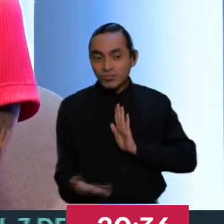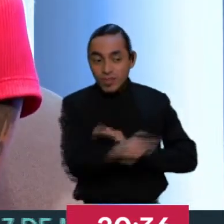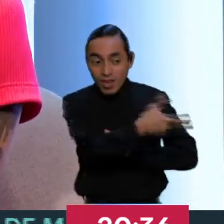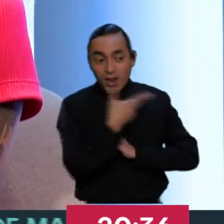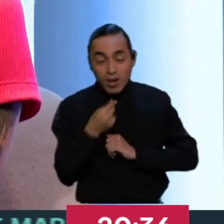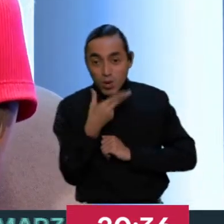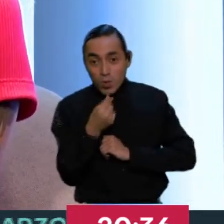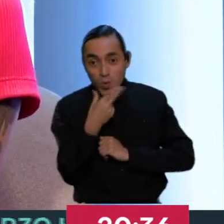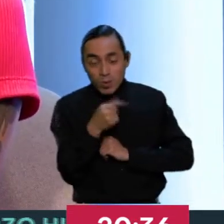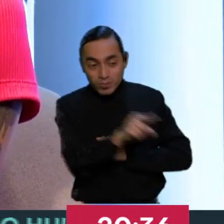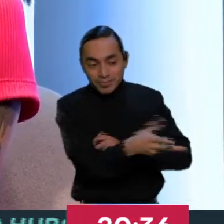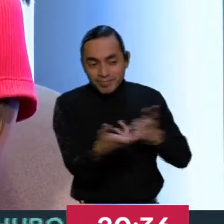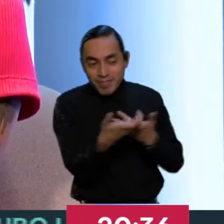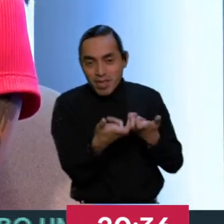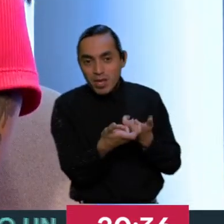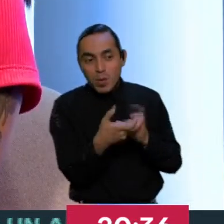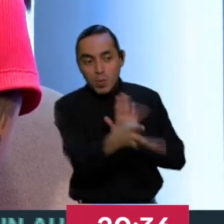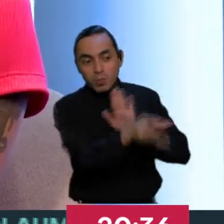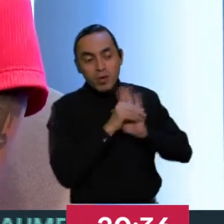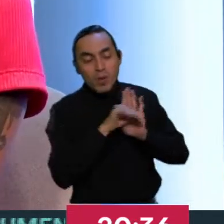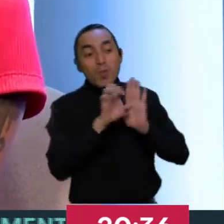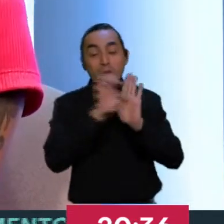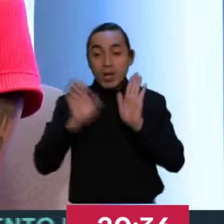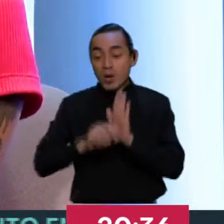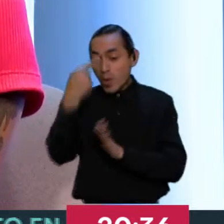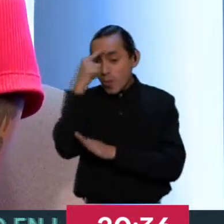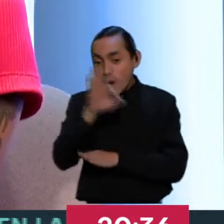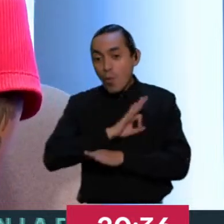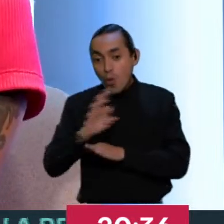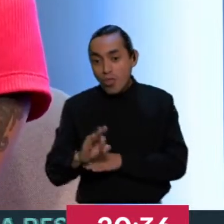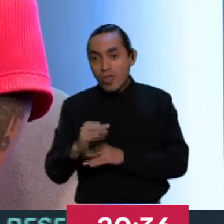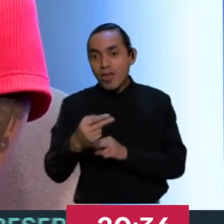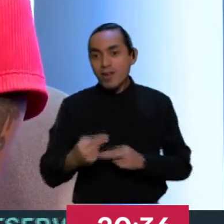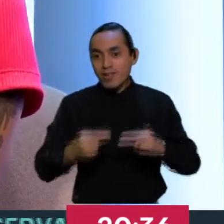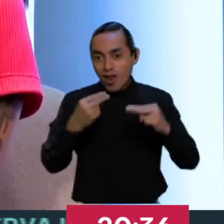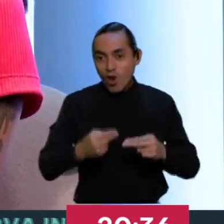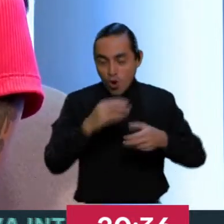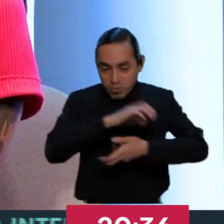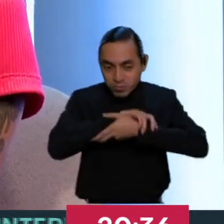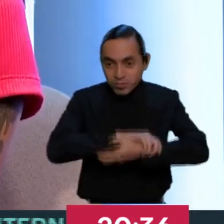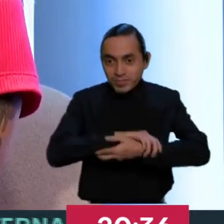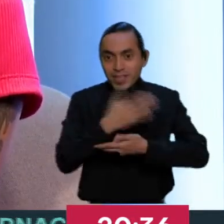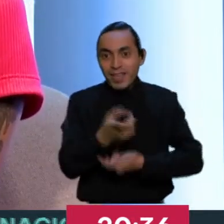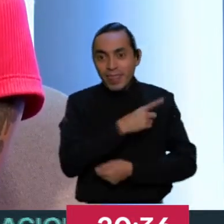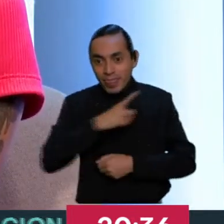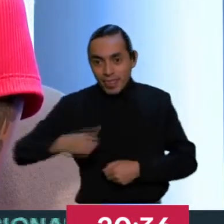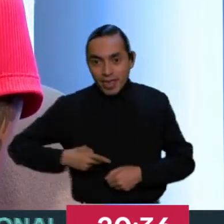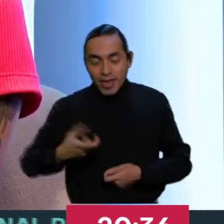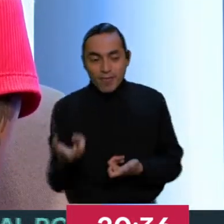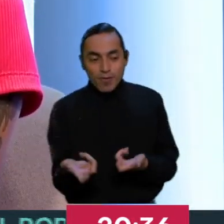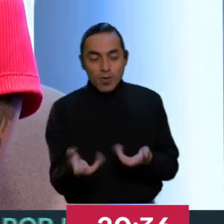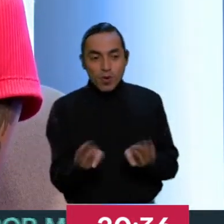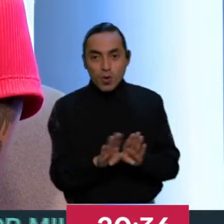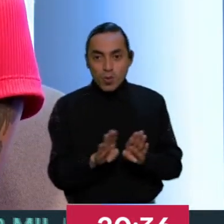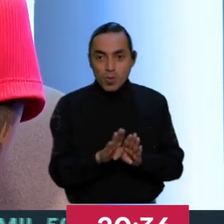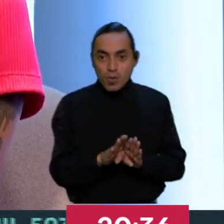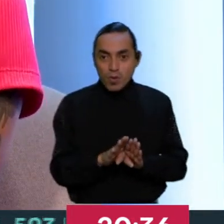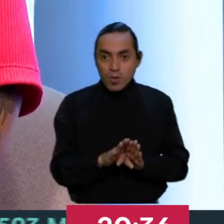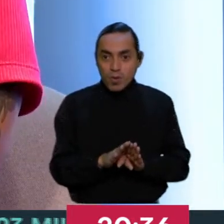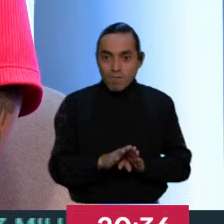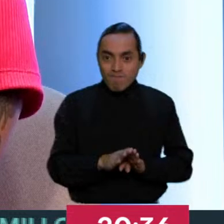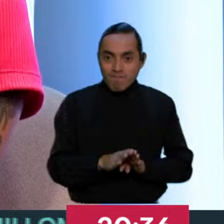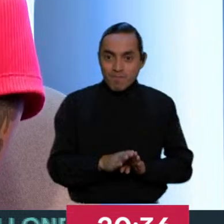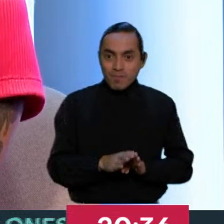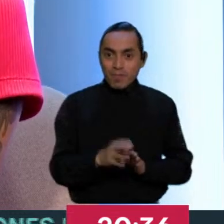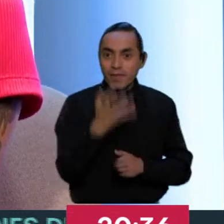hombres reproducen, ¿no? Por ejemplo, dice, para poder negociar te tienes que colocar de una manera firme, no